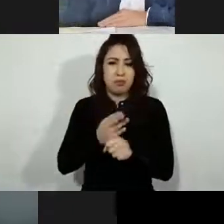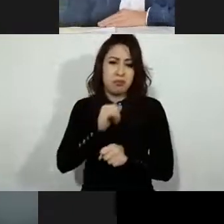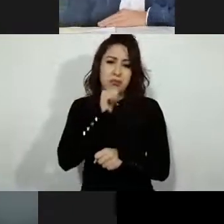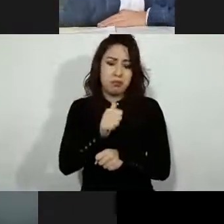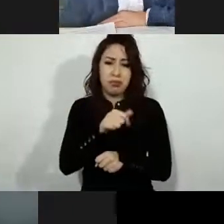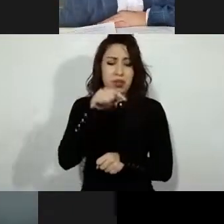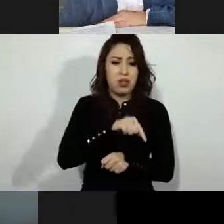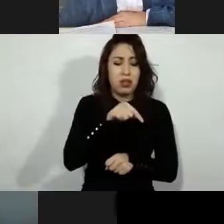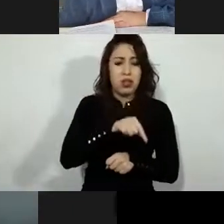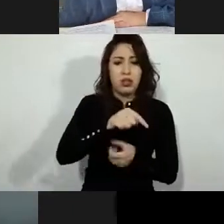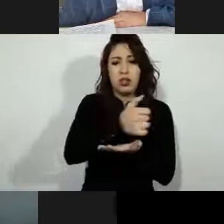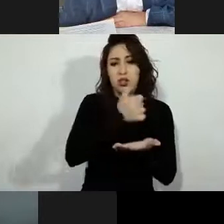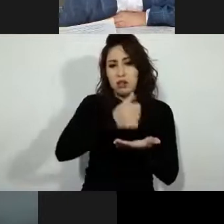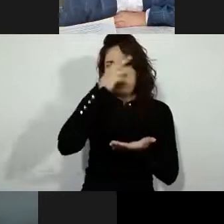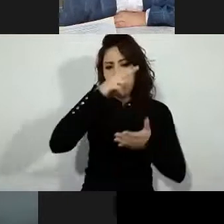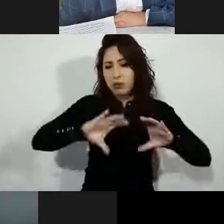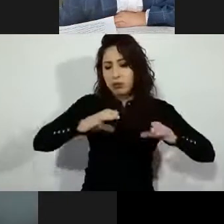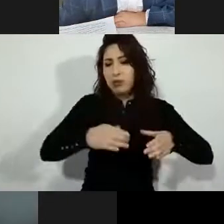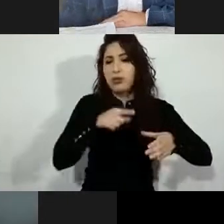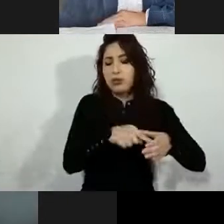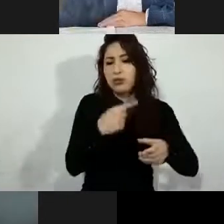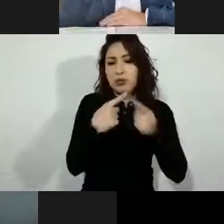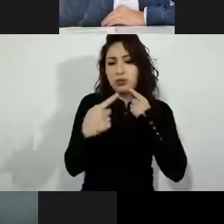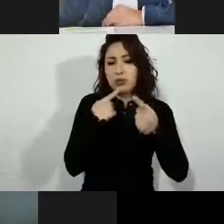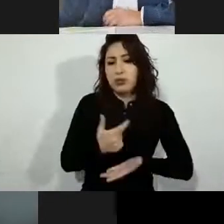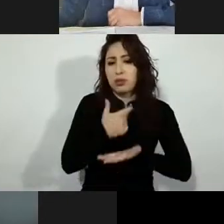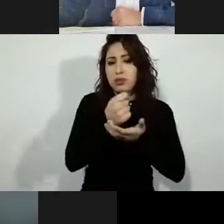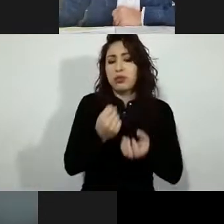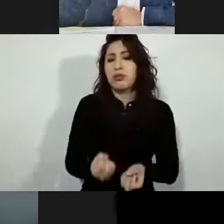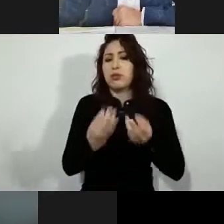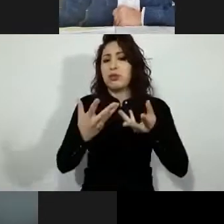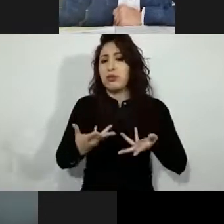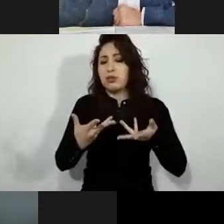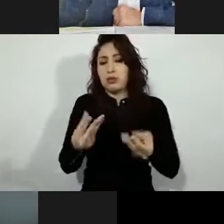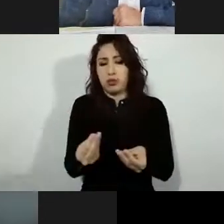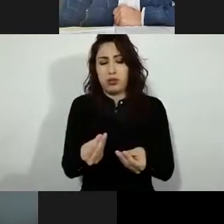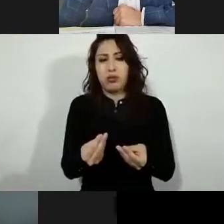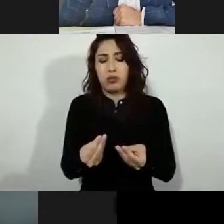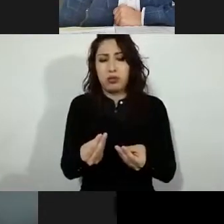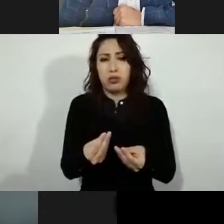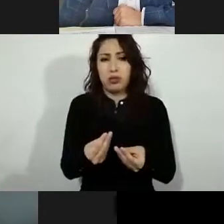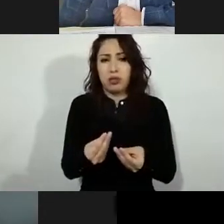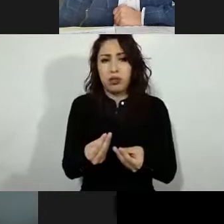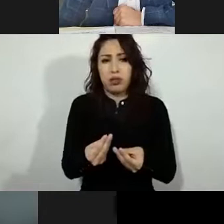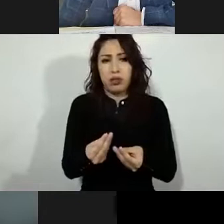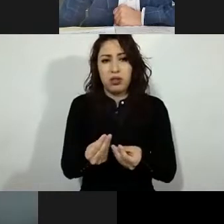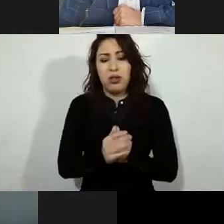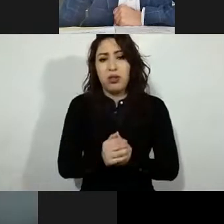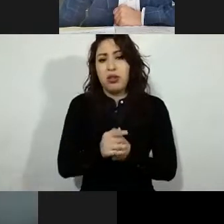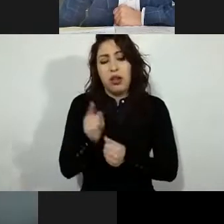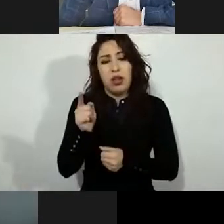emite, por supuesto, el decreto de presupuesto y establece cuál será el gasto, independientemente de los márgenes de maniobra. Y coincido